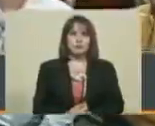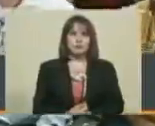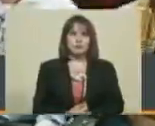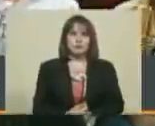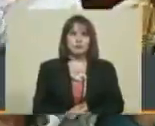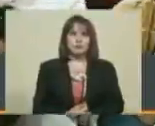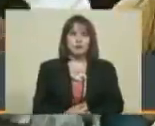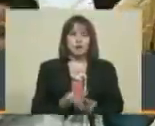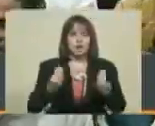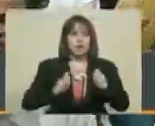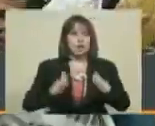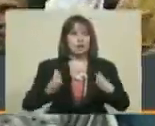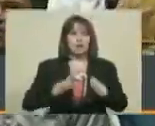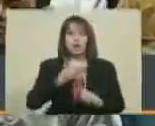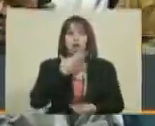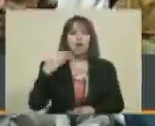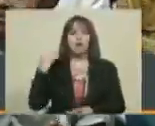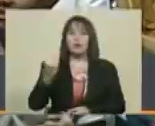¡Que viva la juventud petrolera!